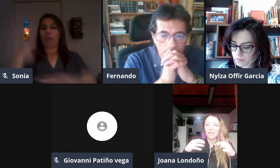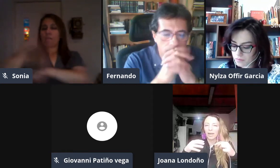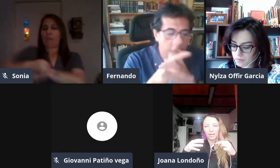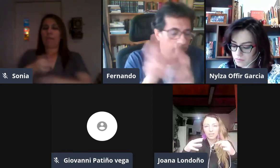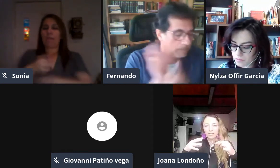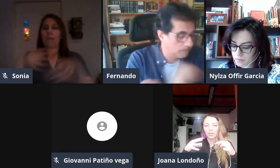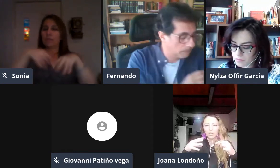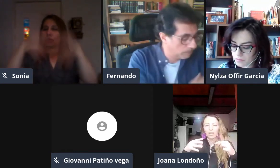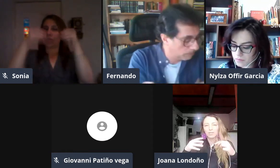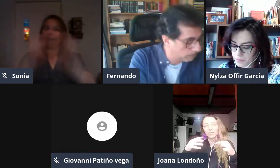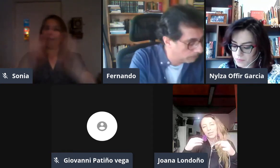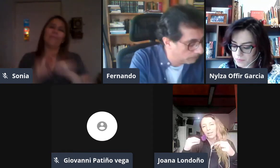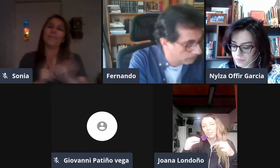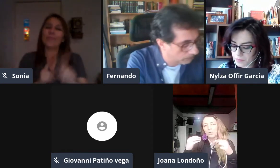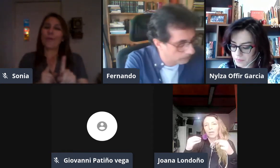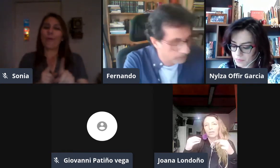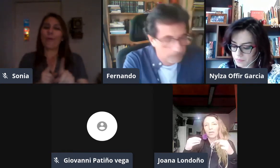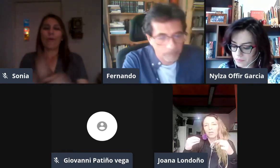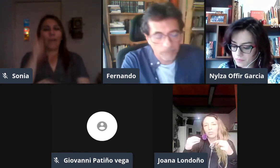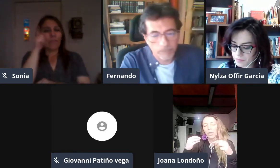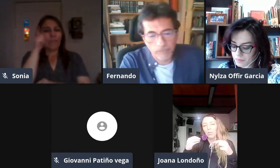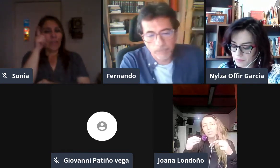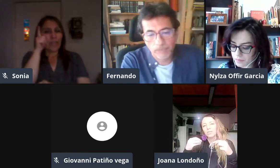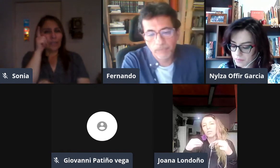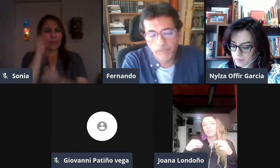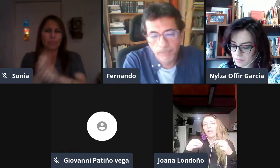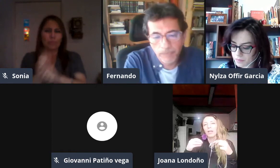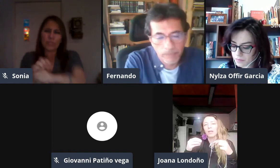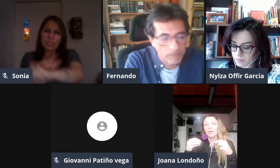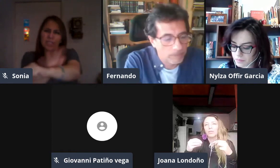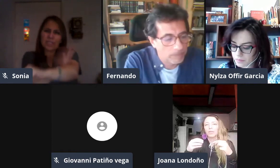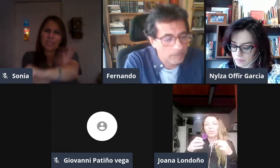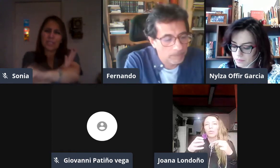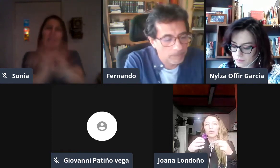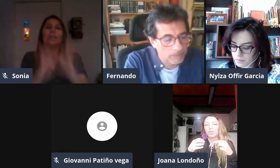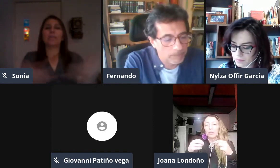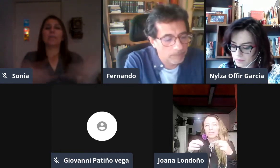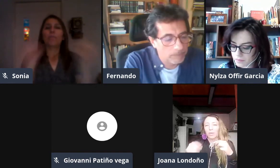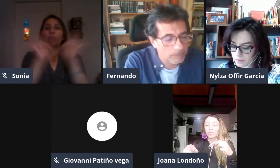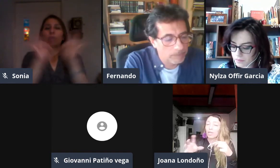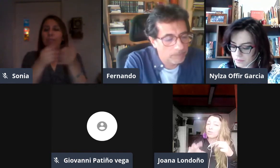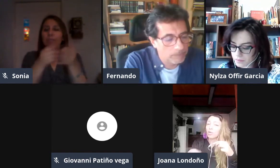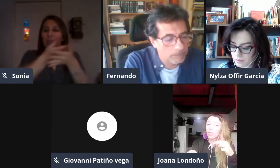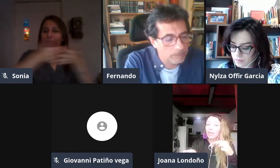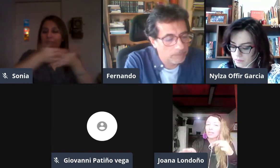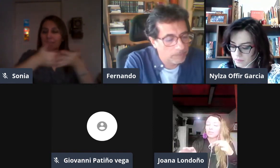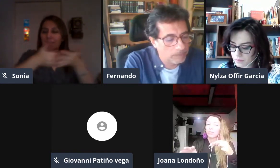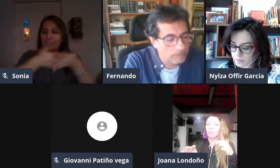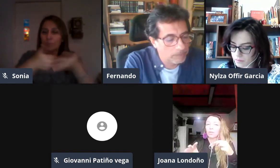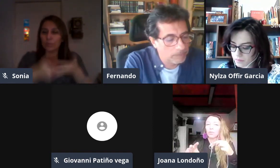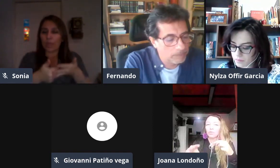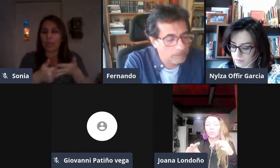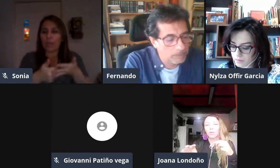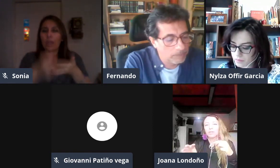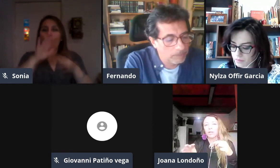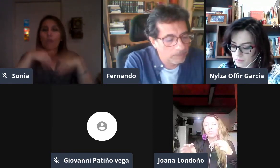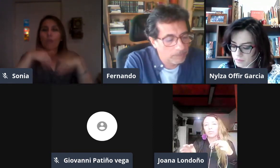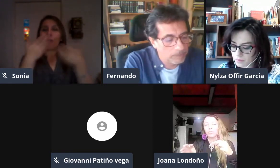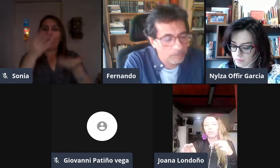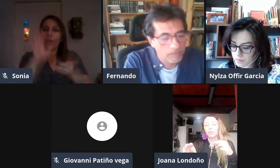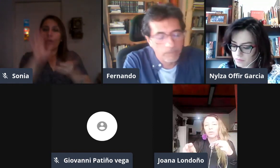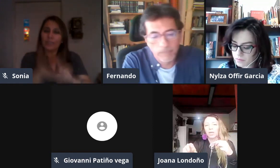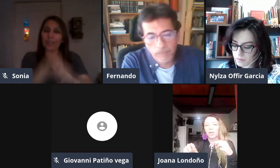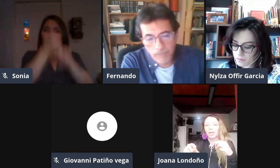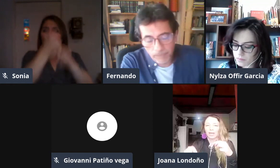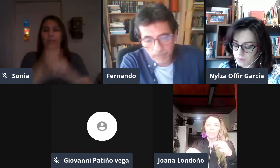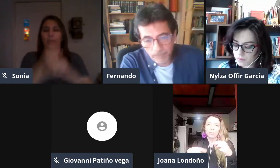demasiada sensibilidad y eso es tan importante en una voz escritural o sea tú como reto más esa voz y no solo en esto no porque incluso en vivir sin